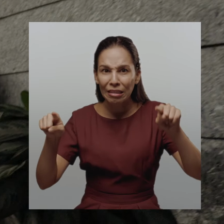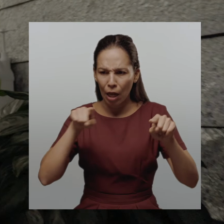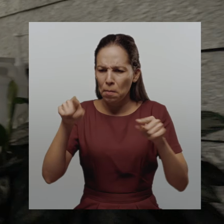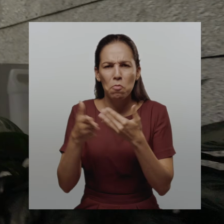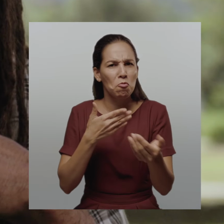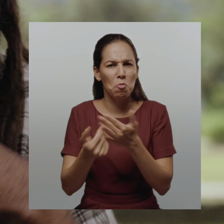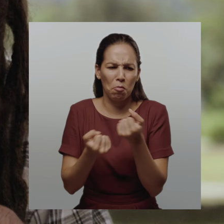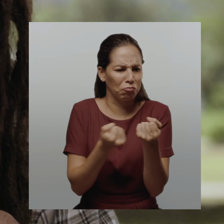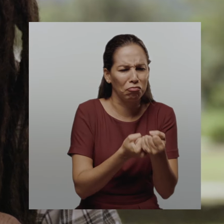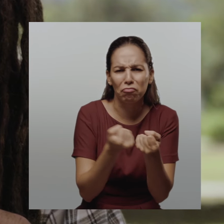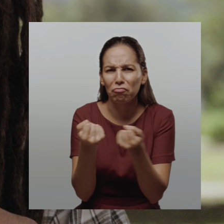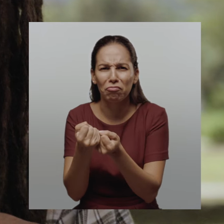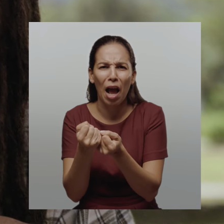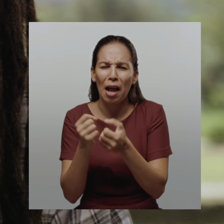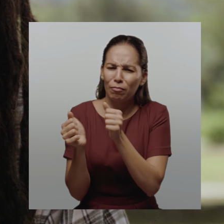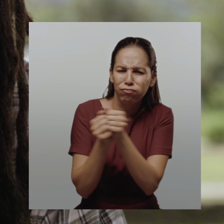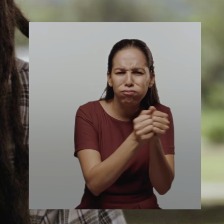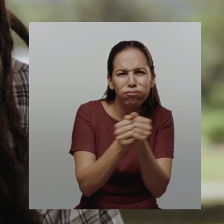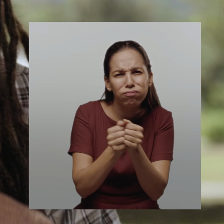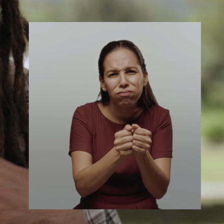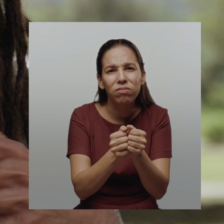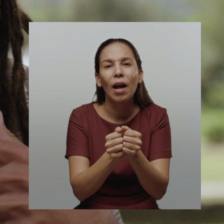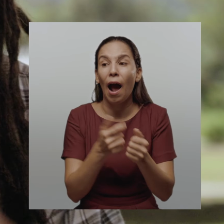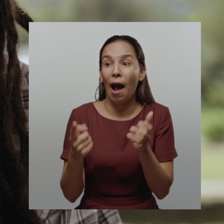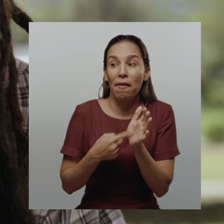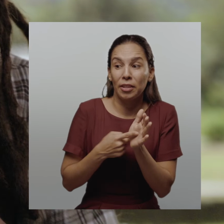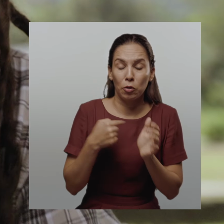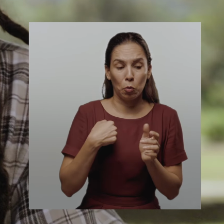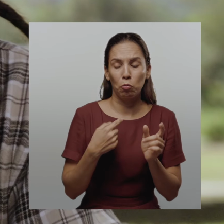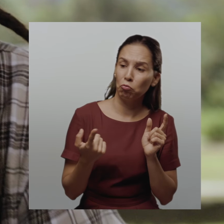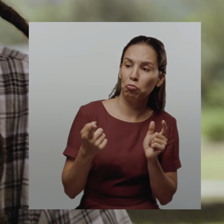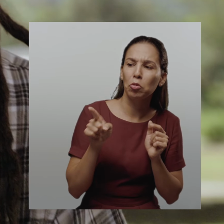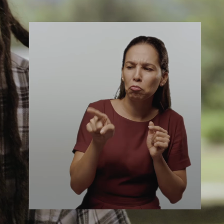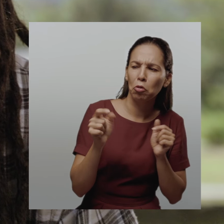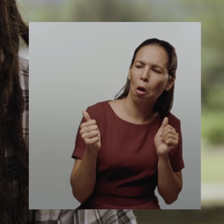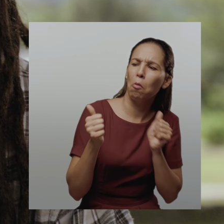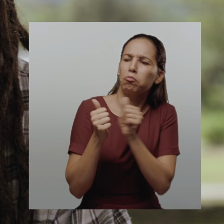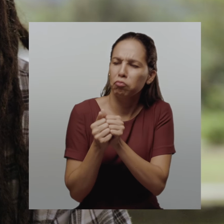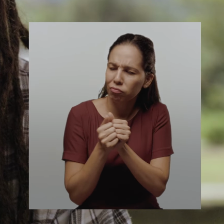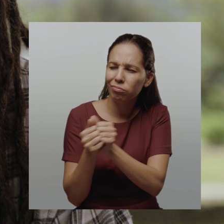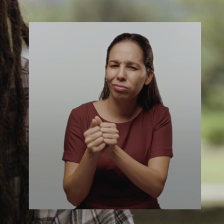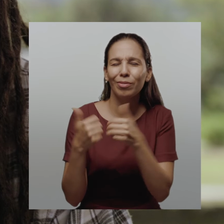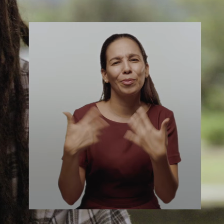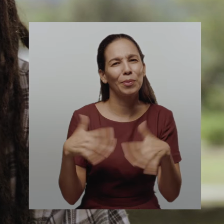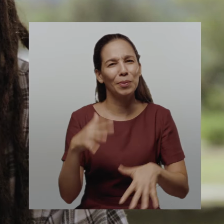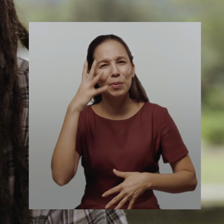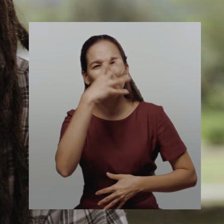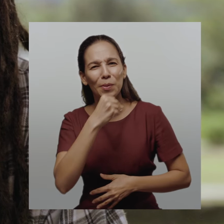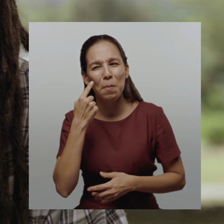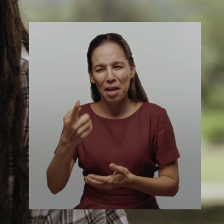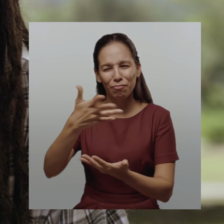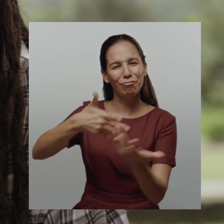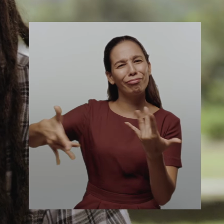ellos se acuerpaban, se acompañaban, habían unos que acompañaban a otros, entonces fue bastante